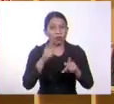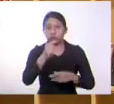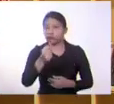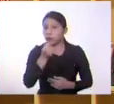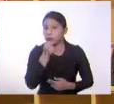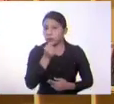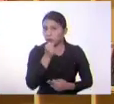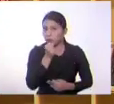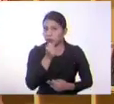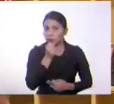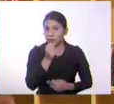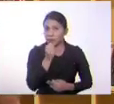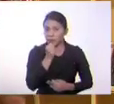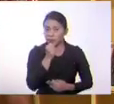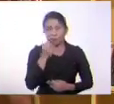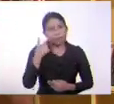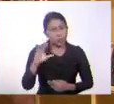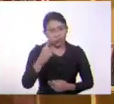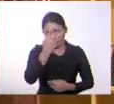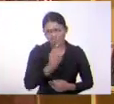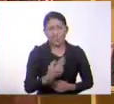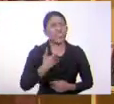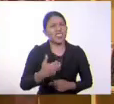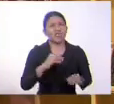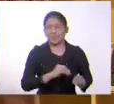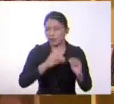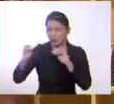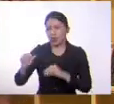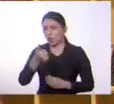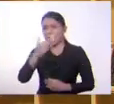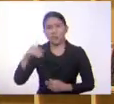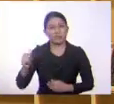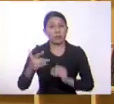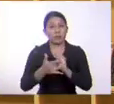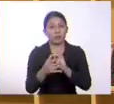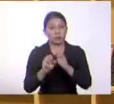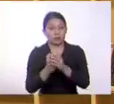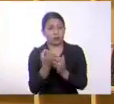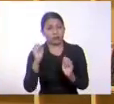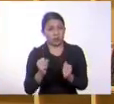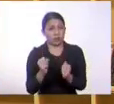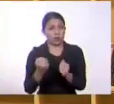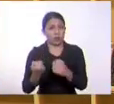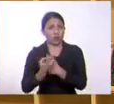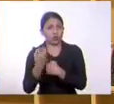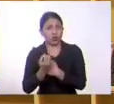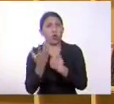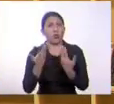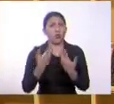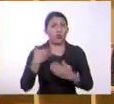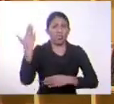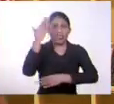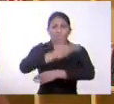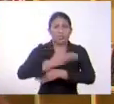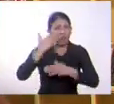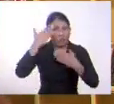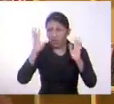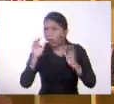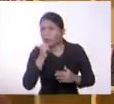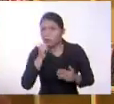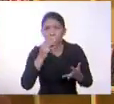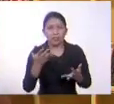informarnos. Si una persona quiere migrar, la tecnología puede permitirle vencer estas barreras que mencionamos acá, como por